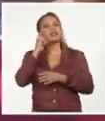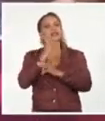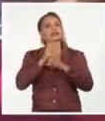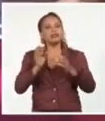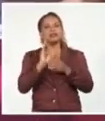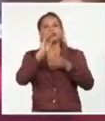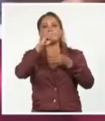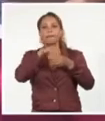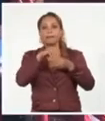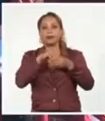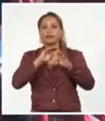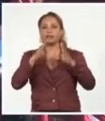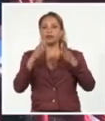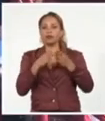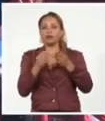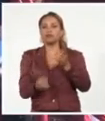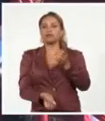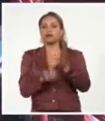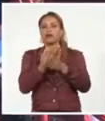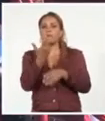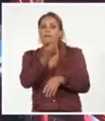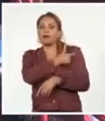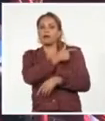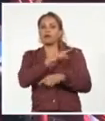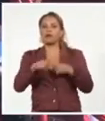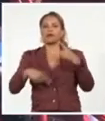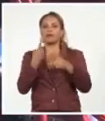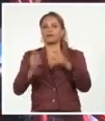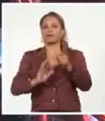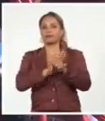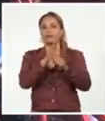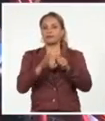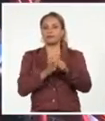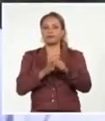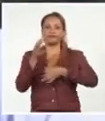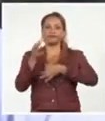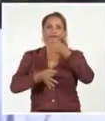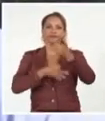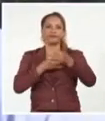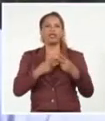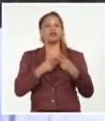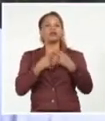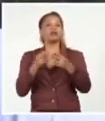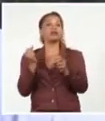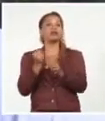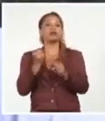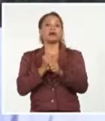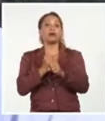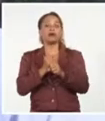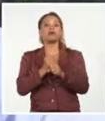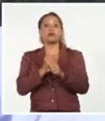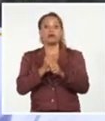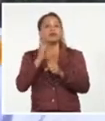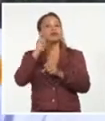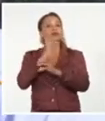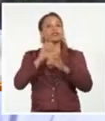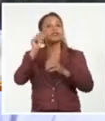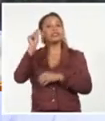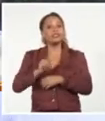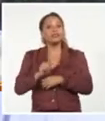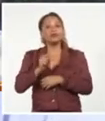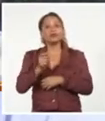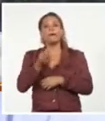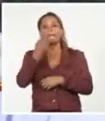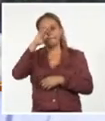científicos creadores de las vacunas cubanas anti-COVID-19. Los héroes del trabajo de BioCuba Pharma fueron los jurados, los